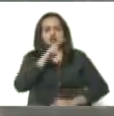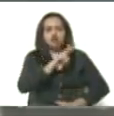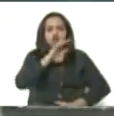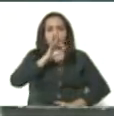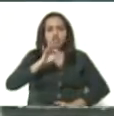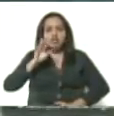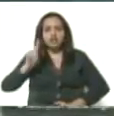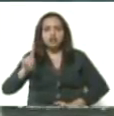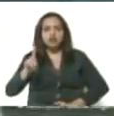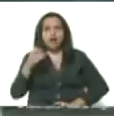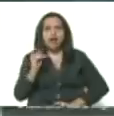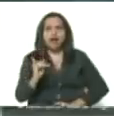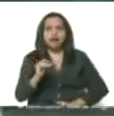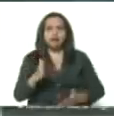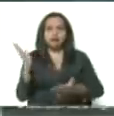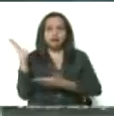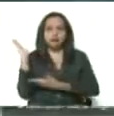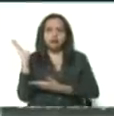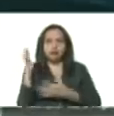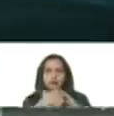3.611.231 casos activos.